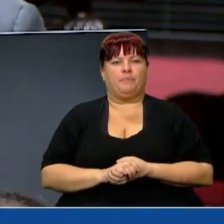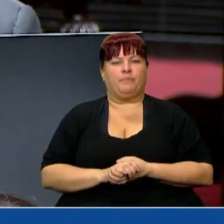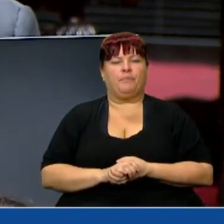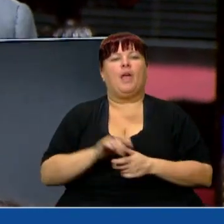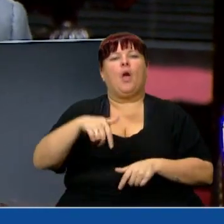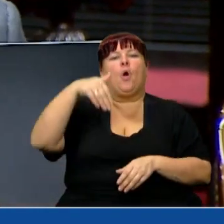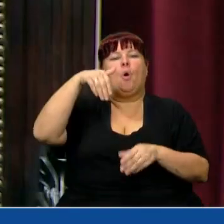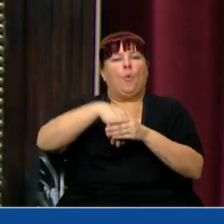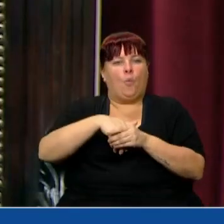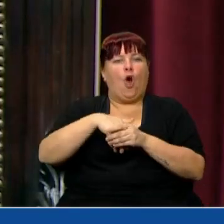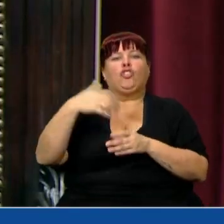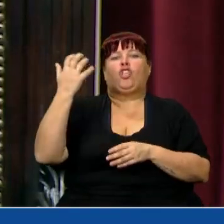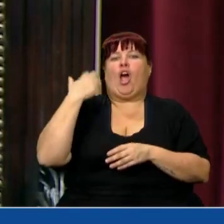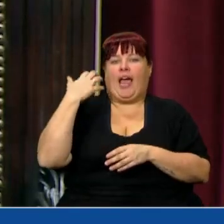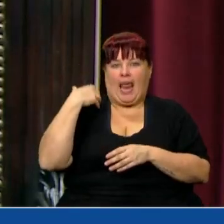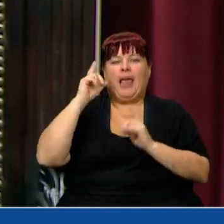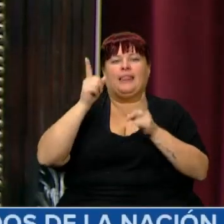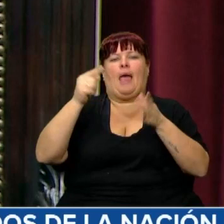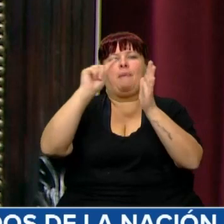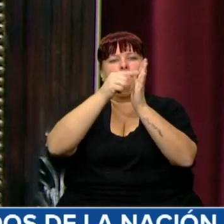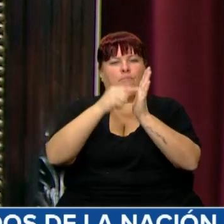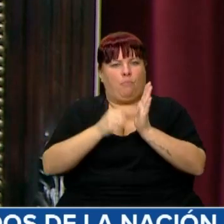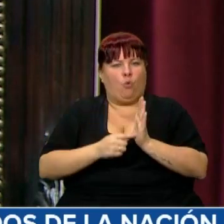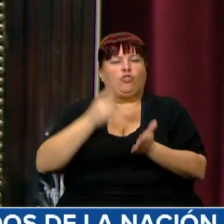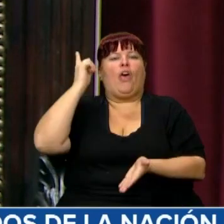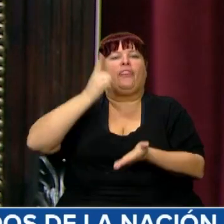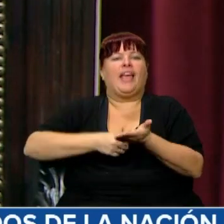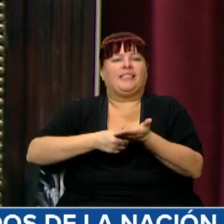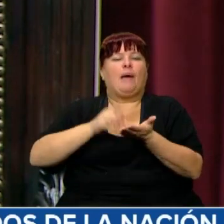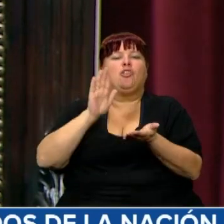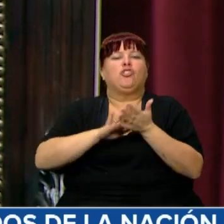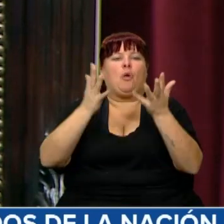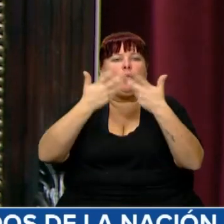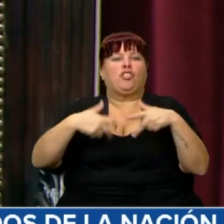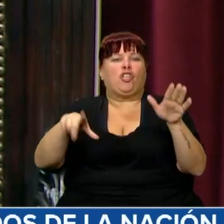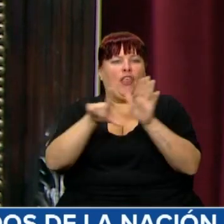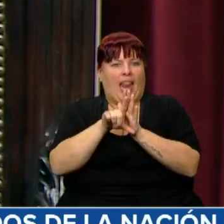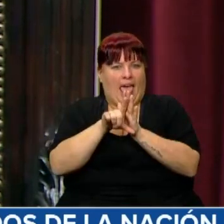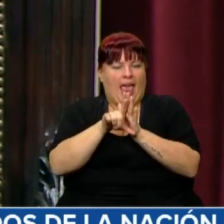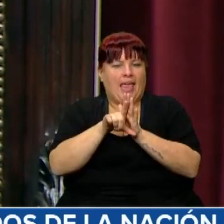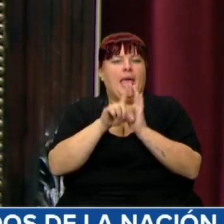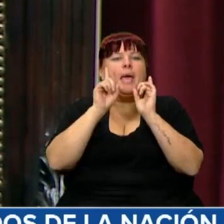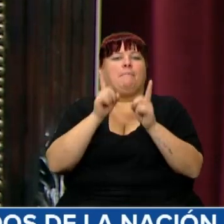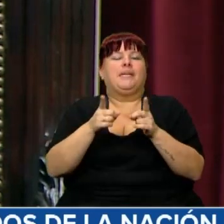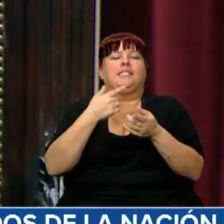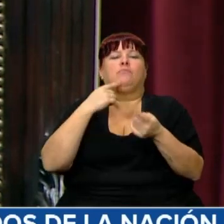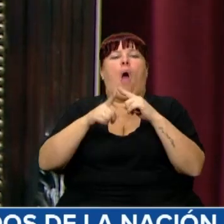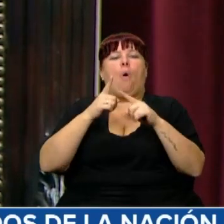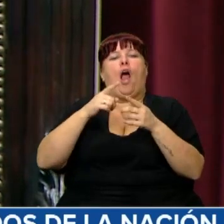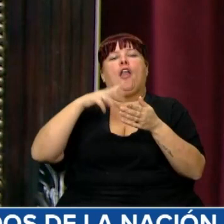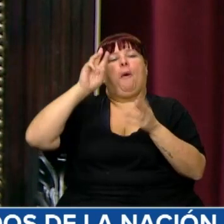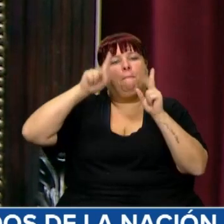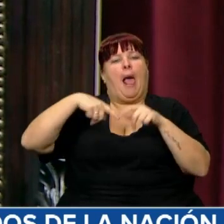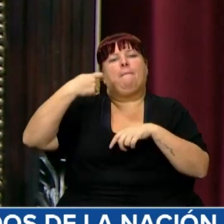Se va a votar en general y en particular el dictamen recaído en el proyecto de ley por el que se establece un plan